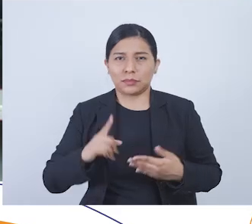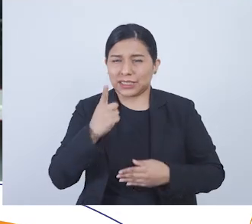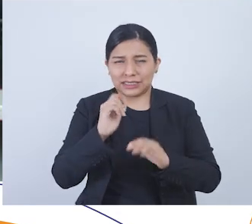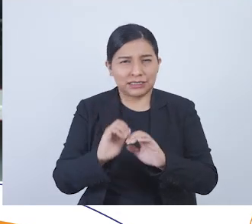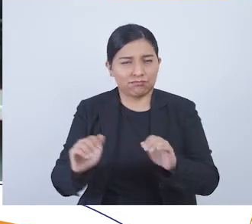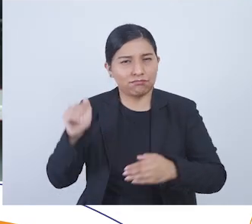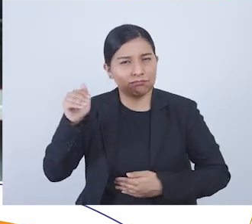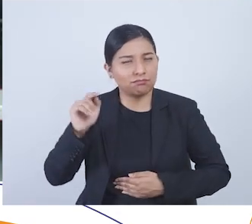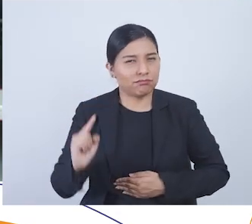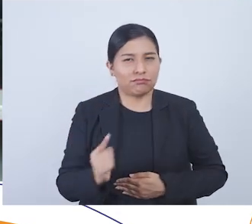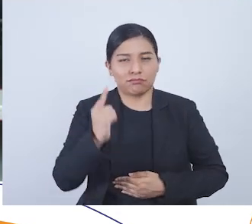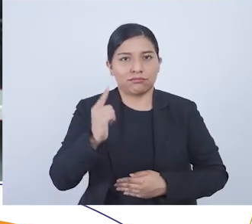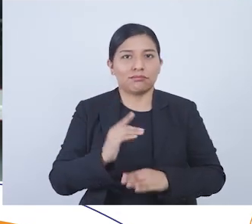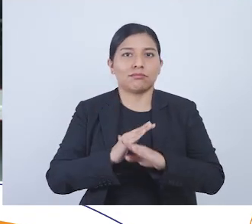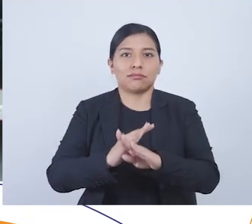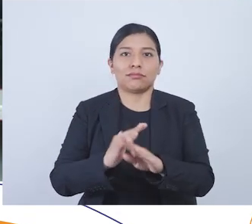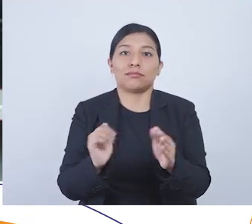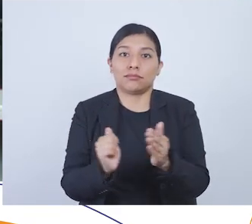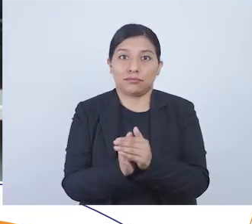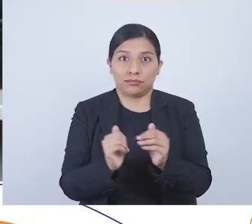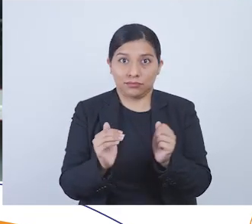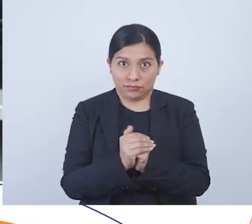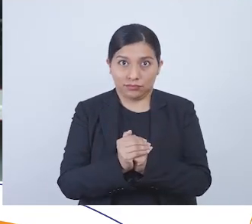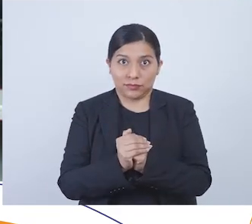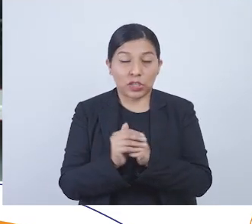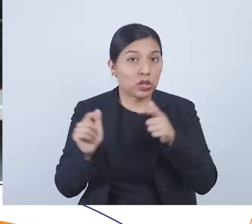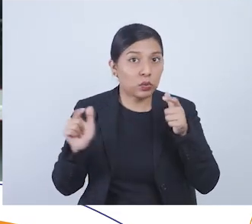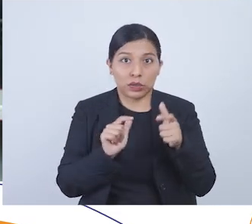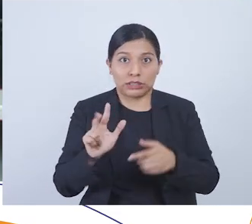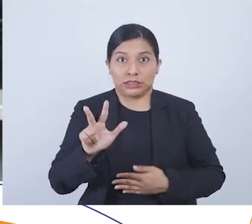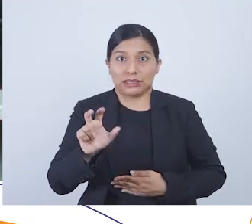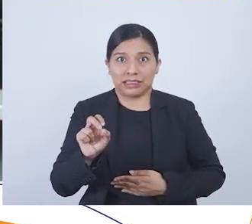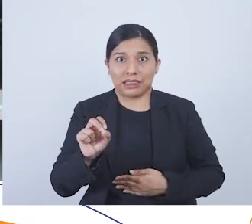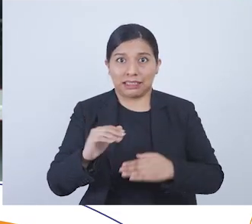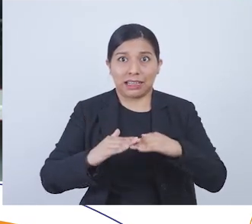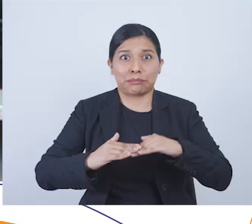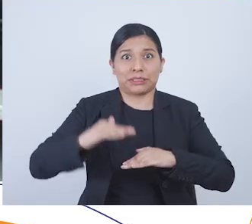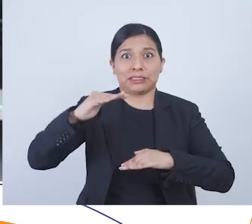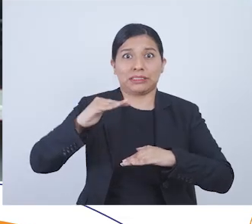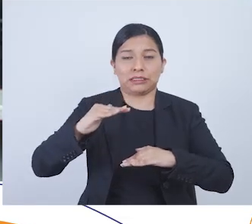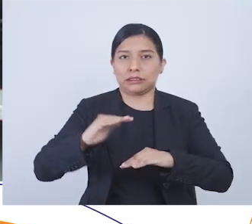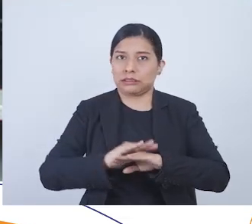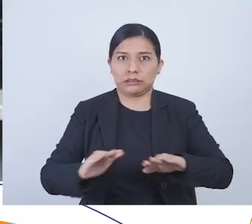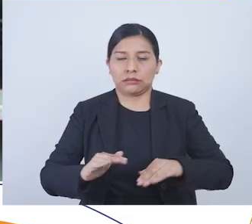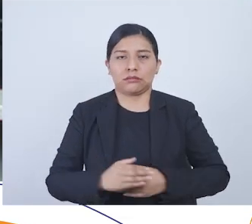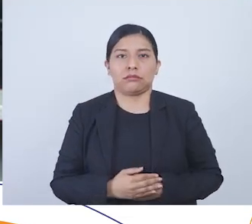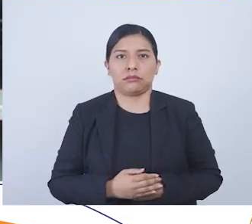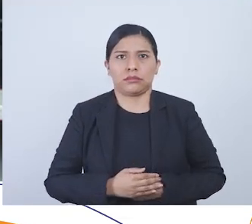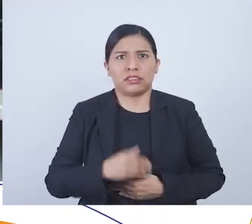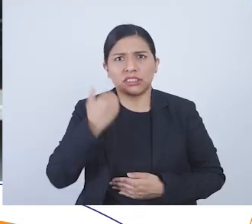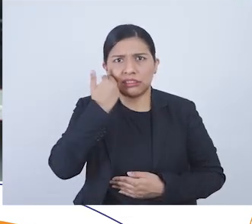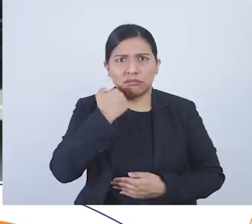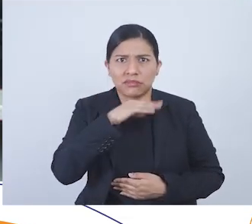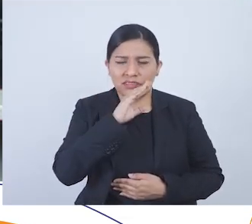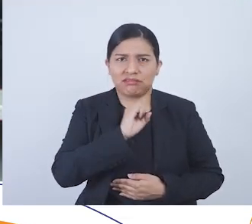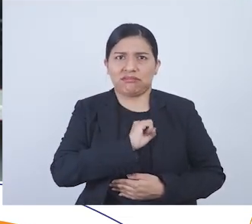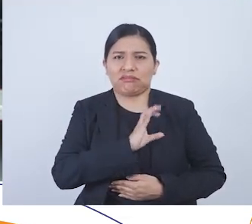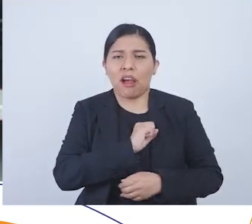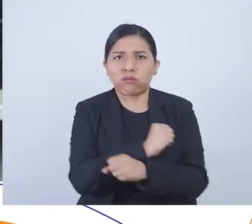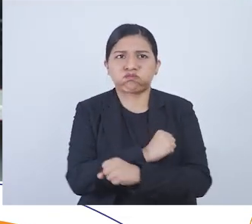temprana para evitar problemas mayores después de los 30 años, edad, problemas